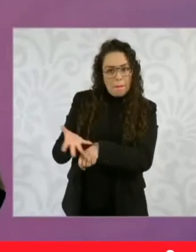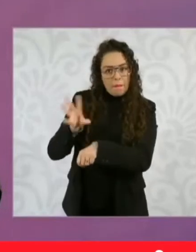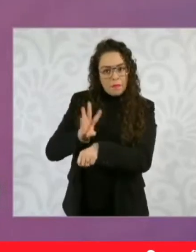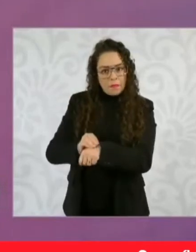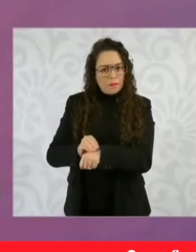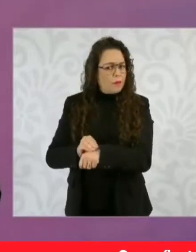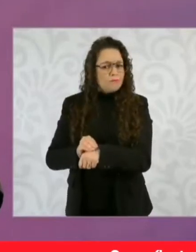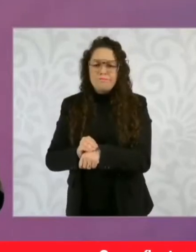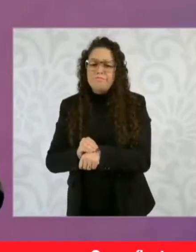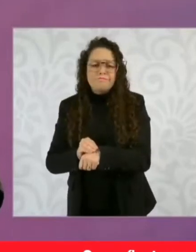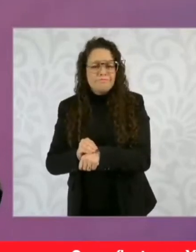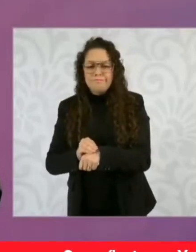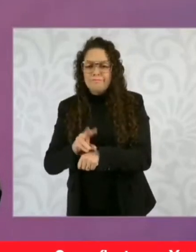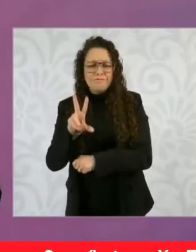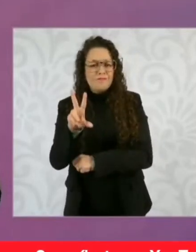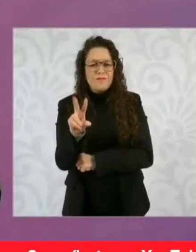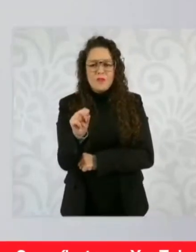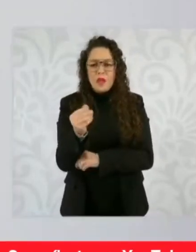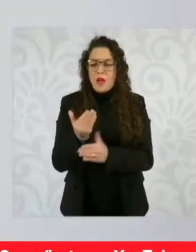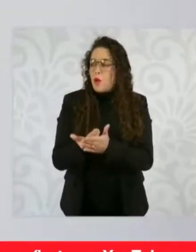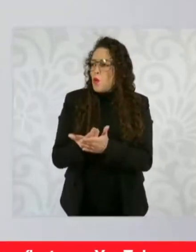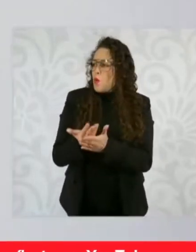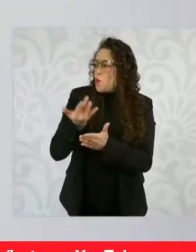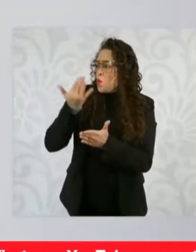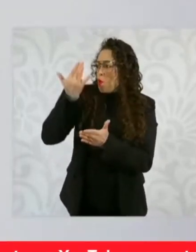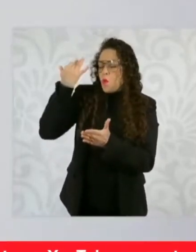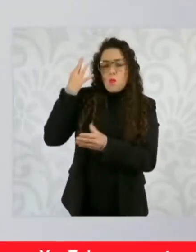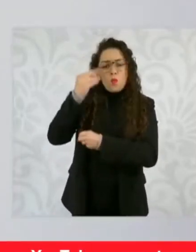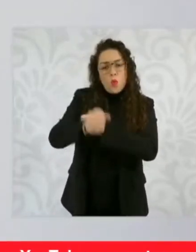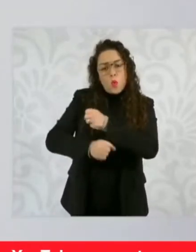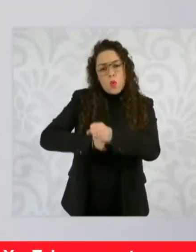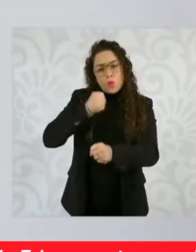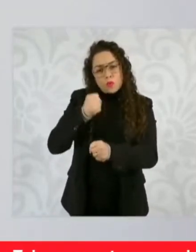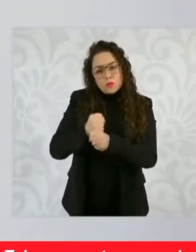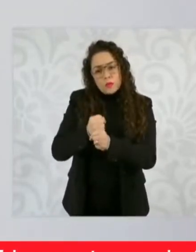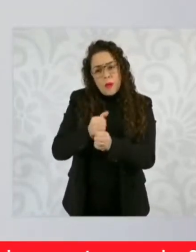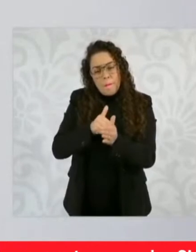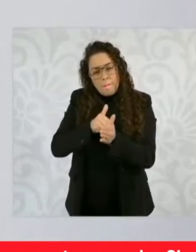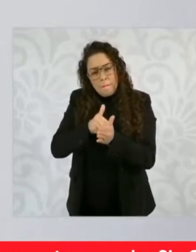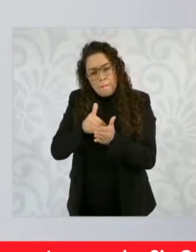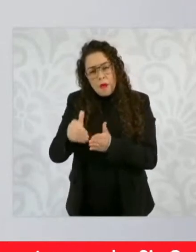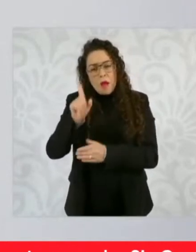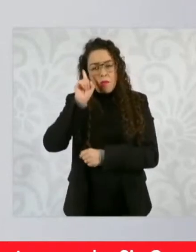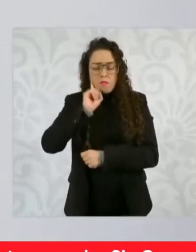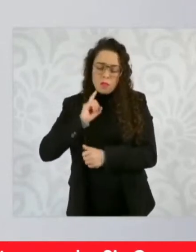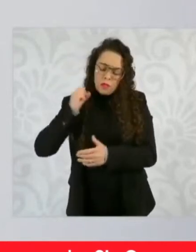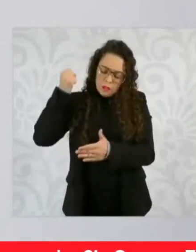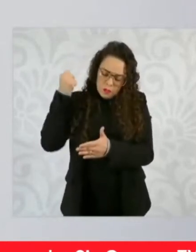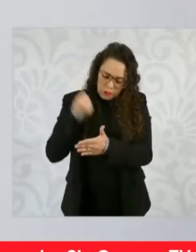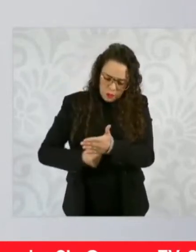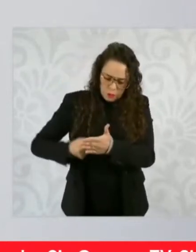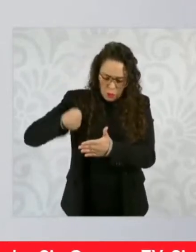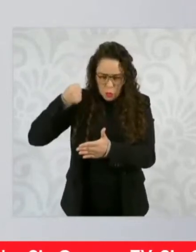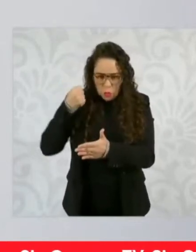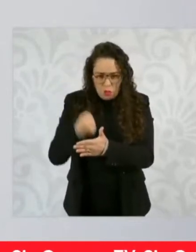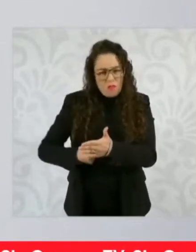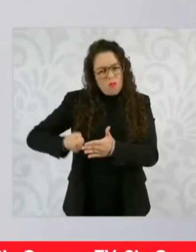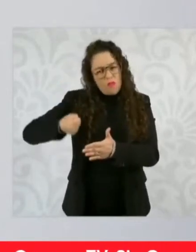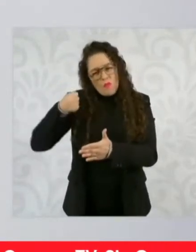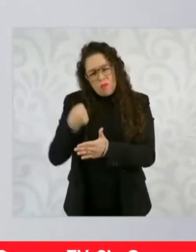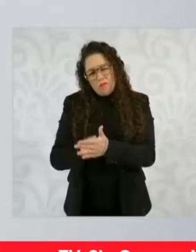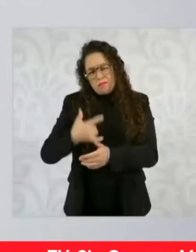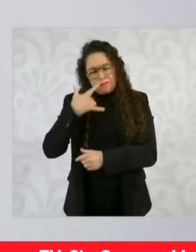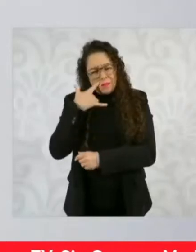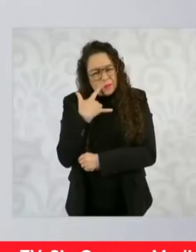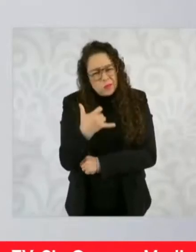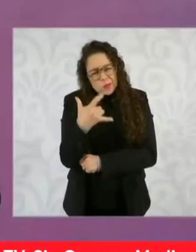el producto de una lucha de decenas de miles de sufragistas mexicanas. Fue una lucha de décadas